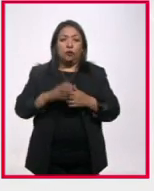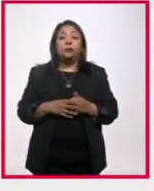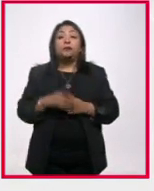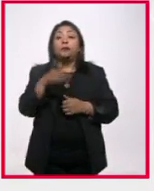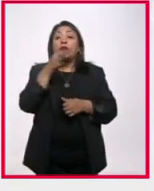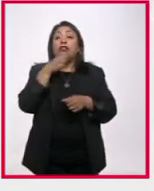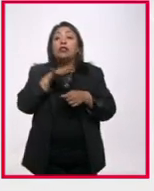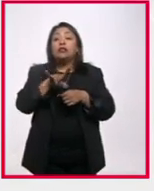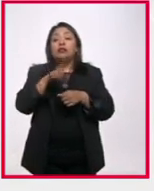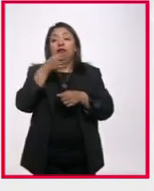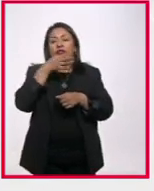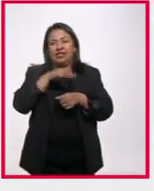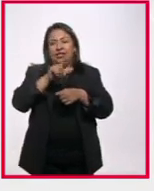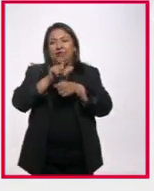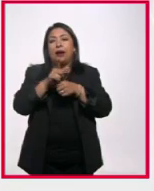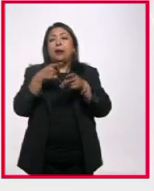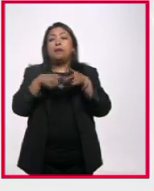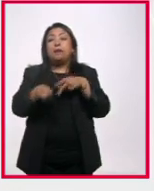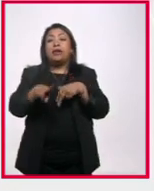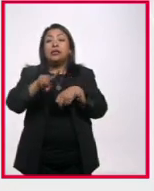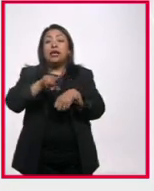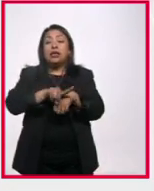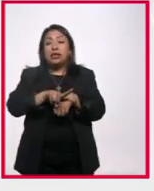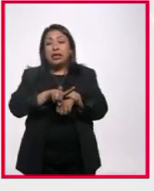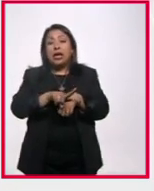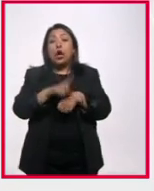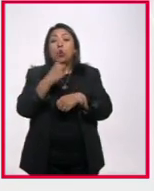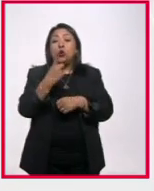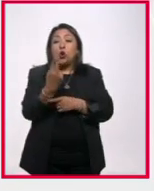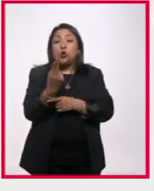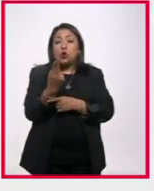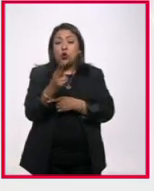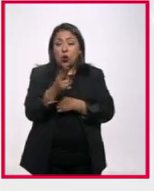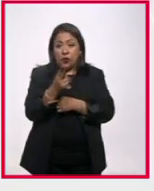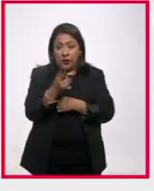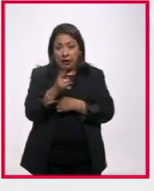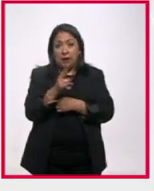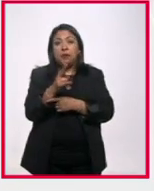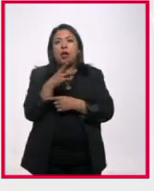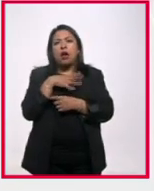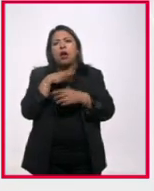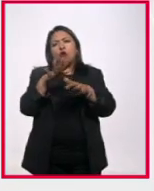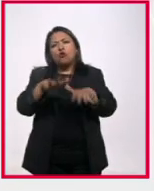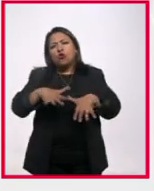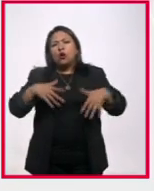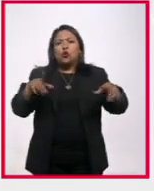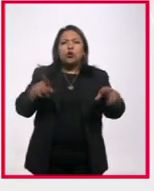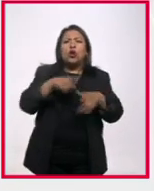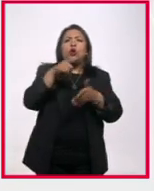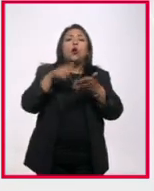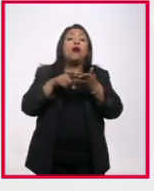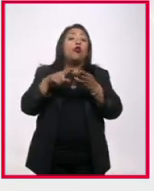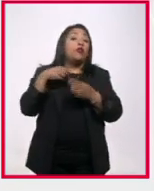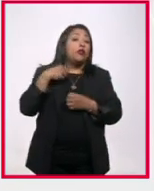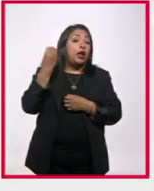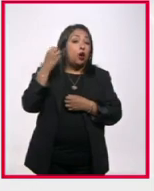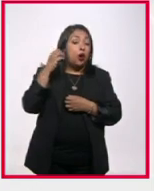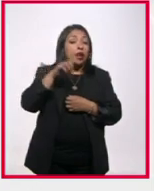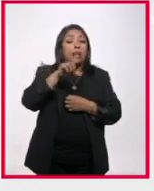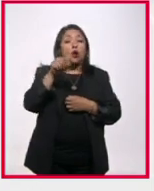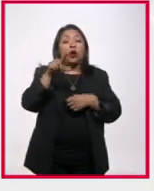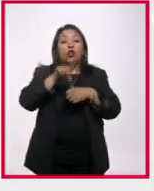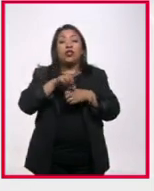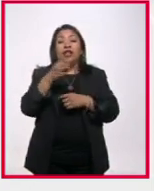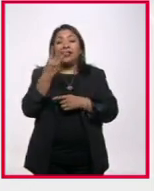El festival inicia justamente este día primero de noviembre con conciertos allá en Oaxaca. Después, el día